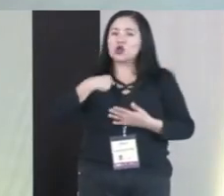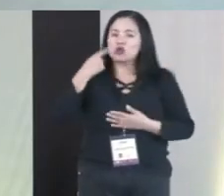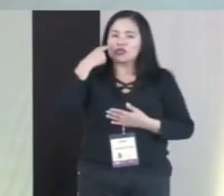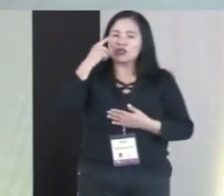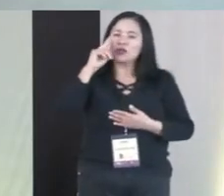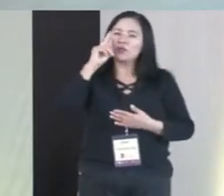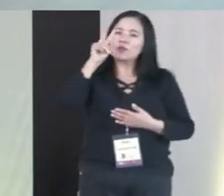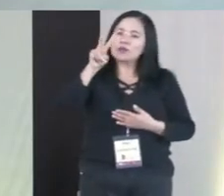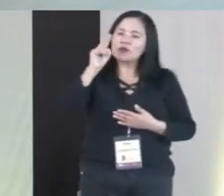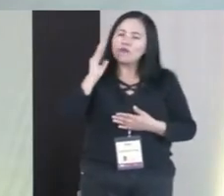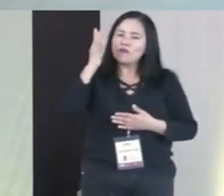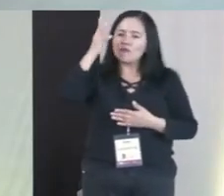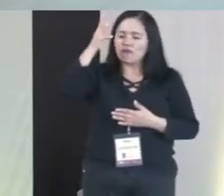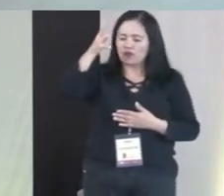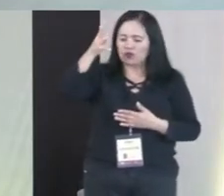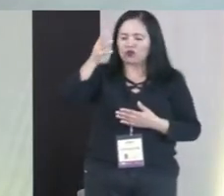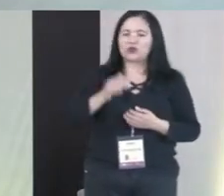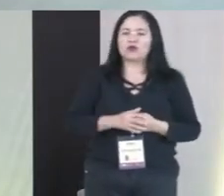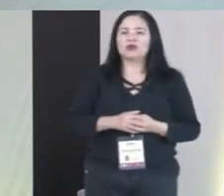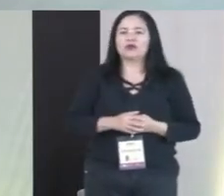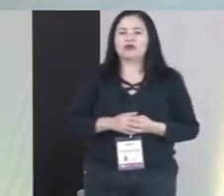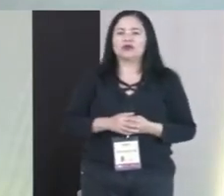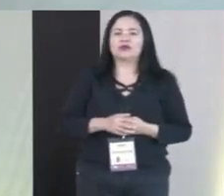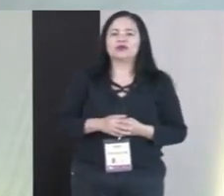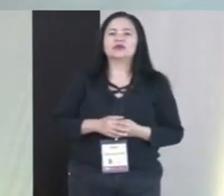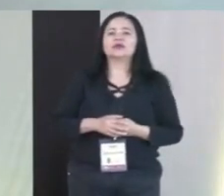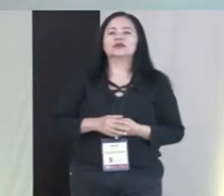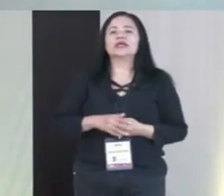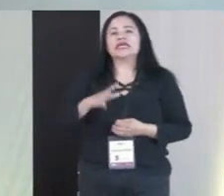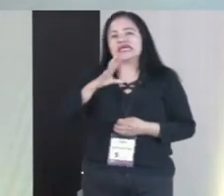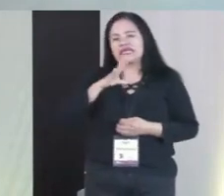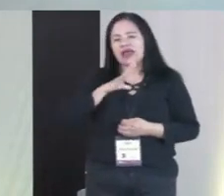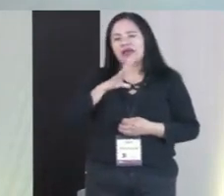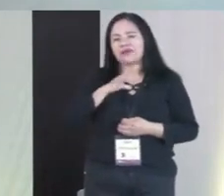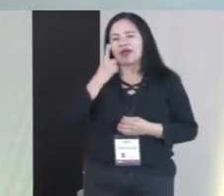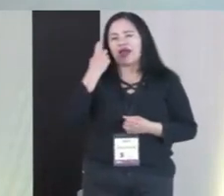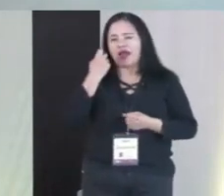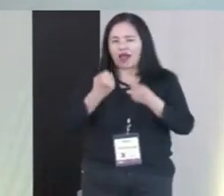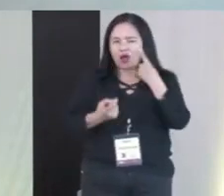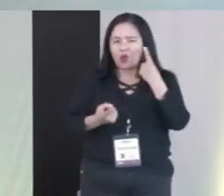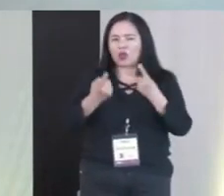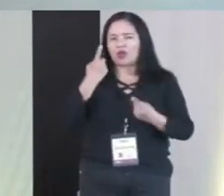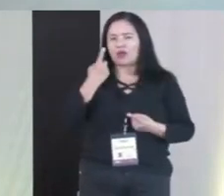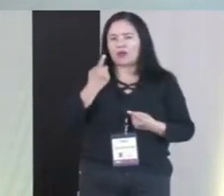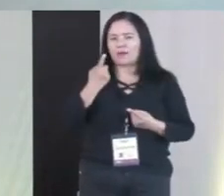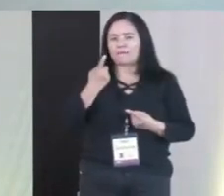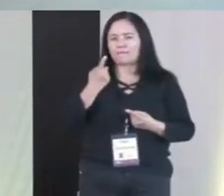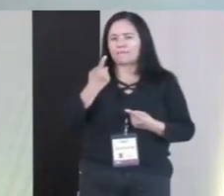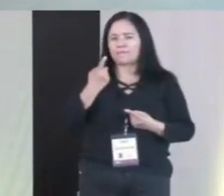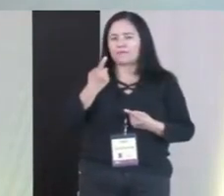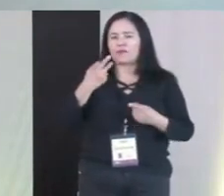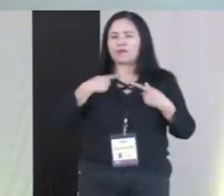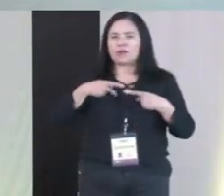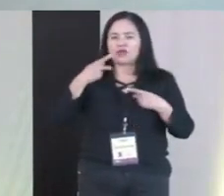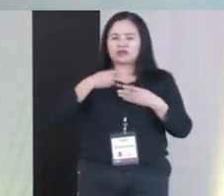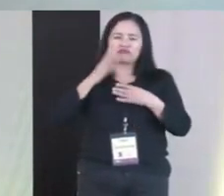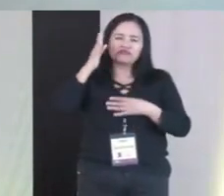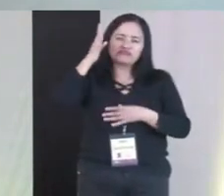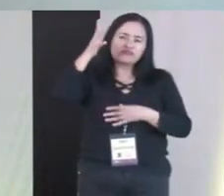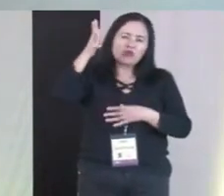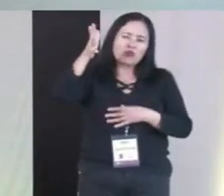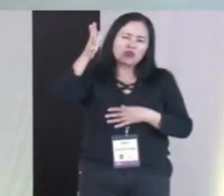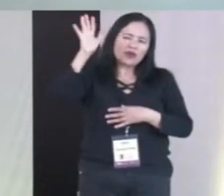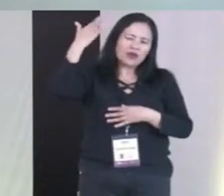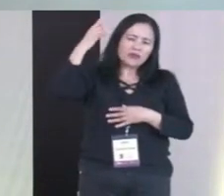futuro, y tenía que haber algo, alguien que hablara desde un futuro remoto